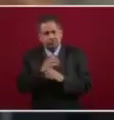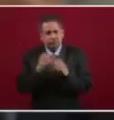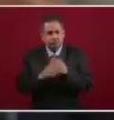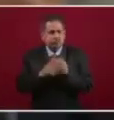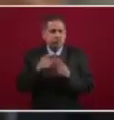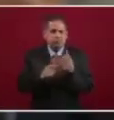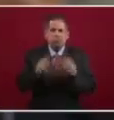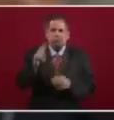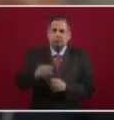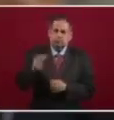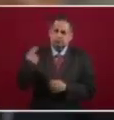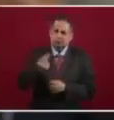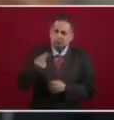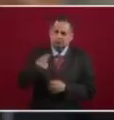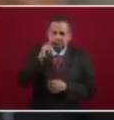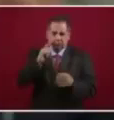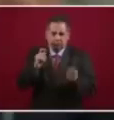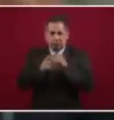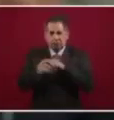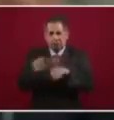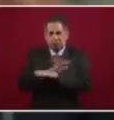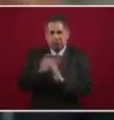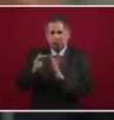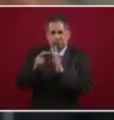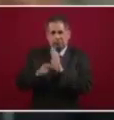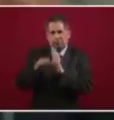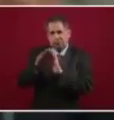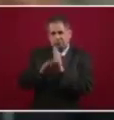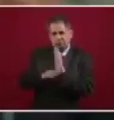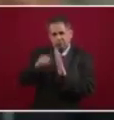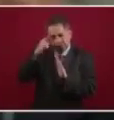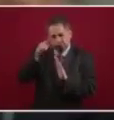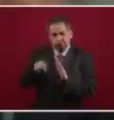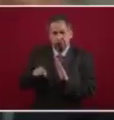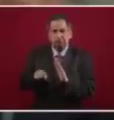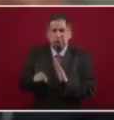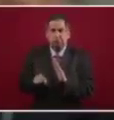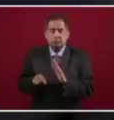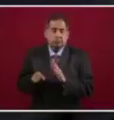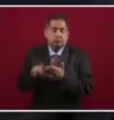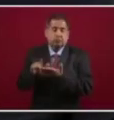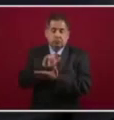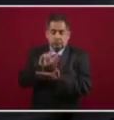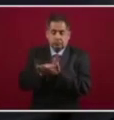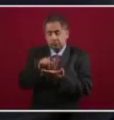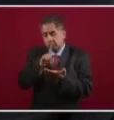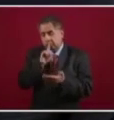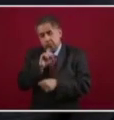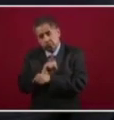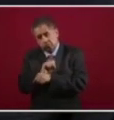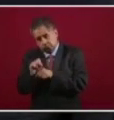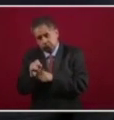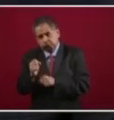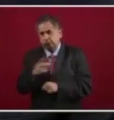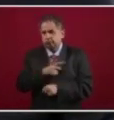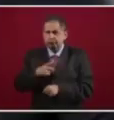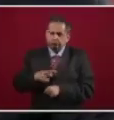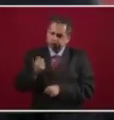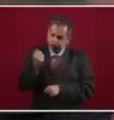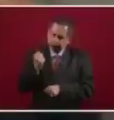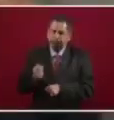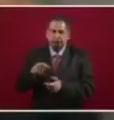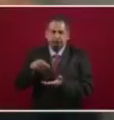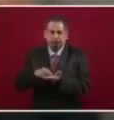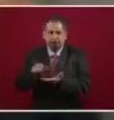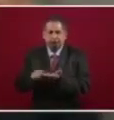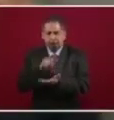es necesario ajustar el marco jurídico que tiene, que son una ley muy laxa que permite